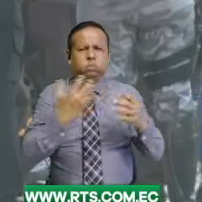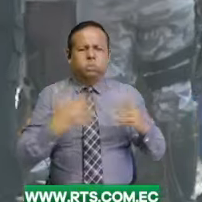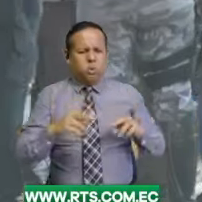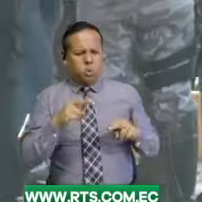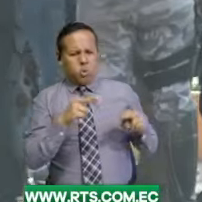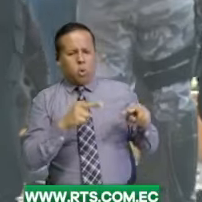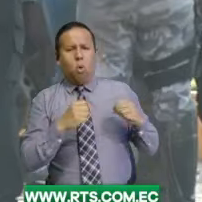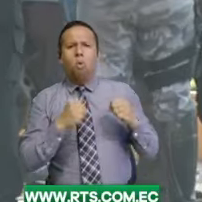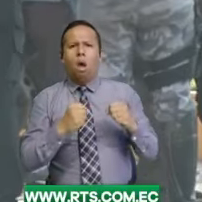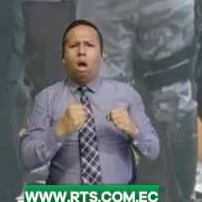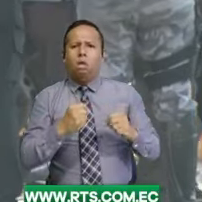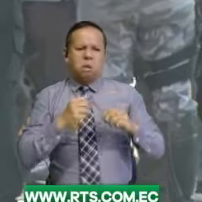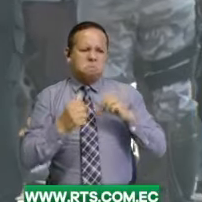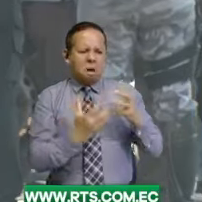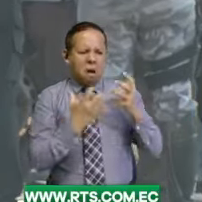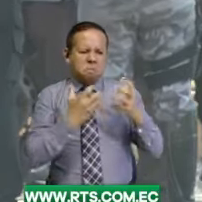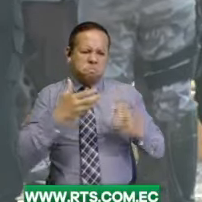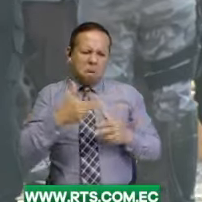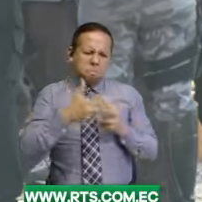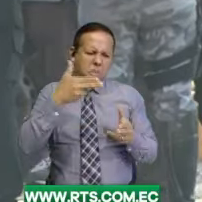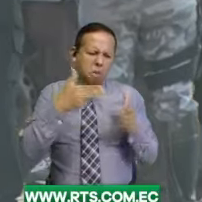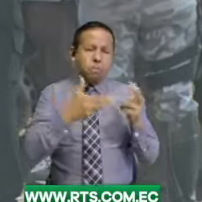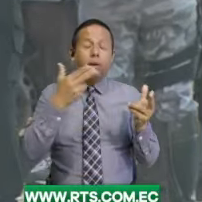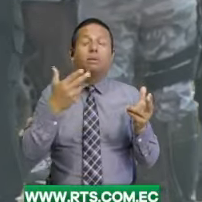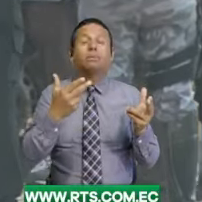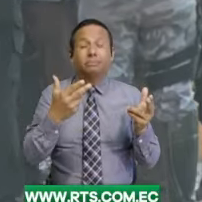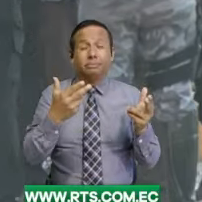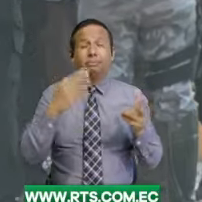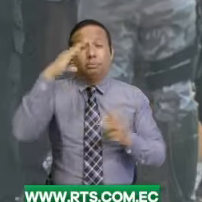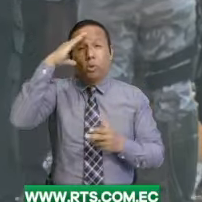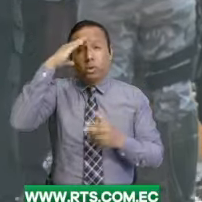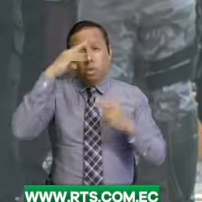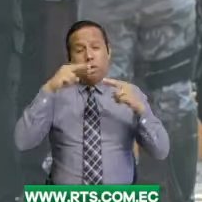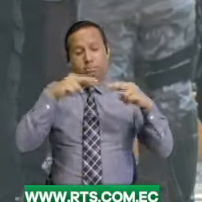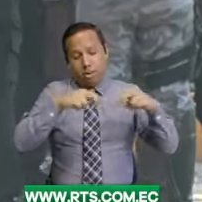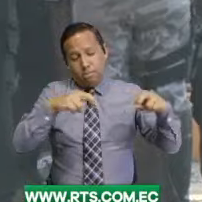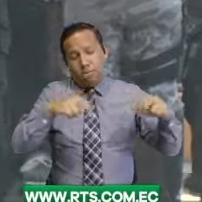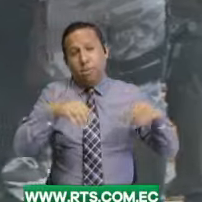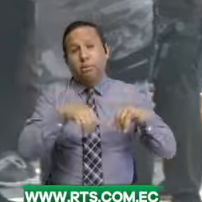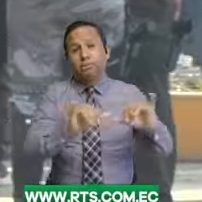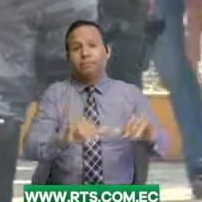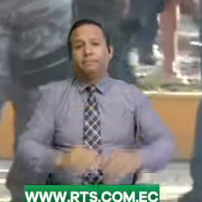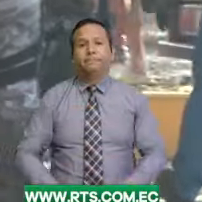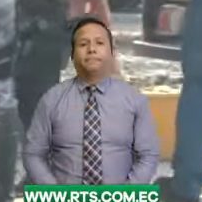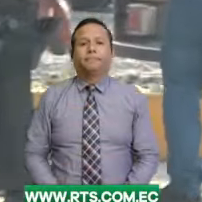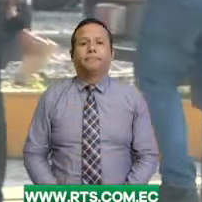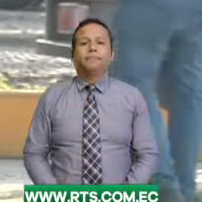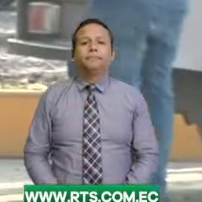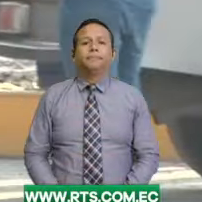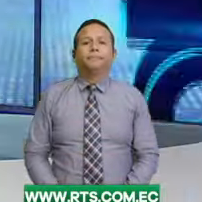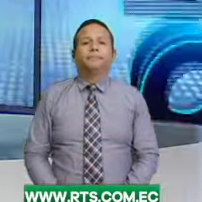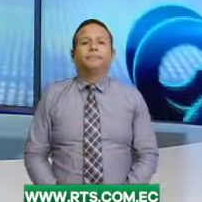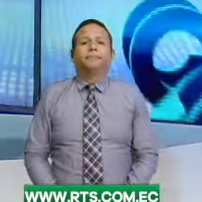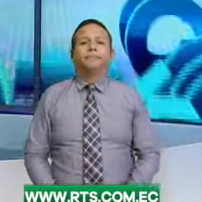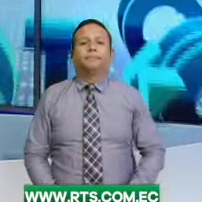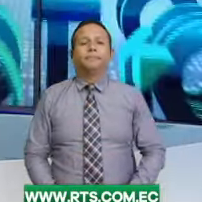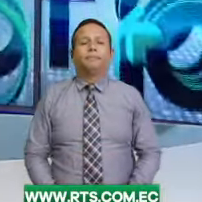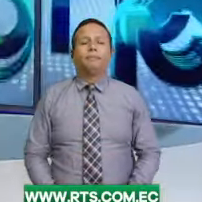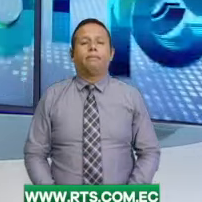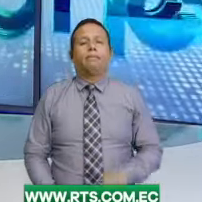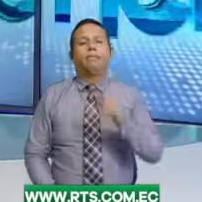criminales. DINASED investiga este nuevo hecho violento, informó Richard Ceballos.